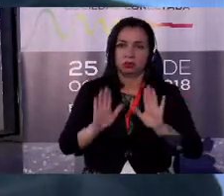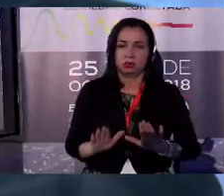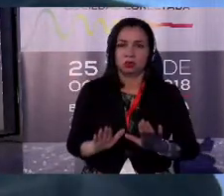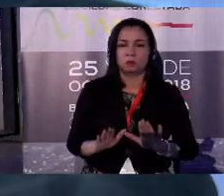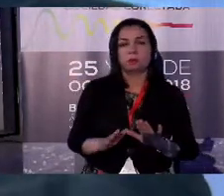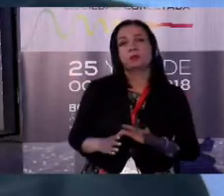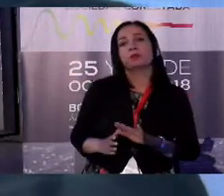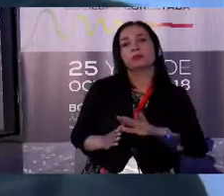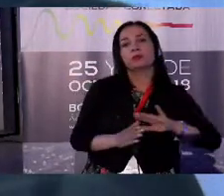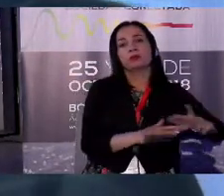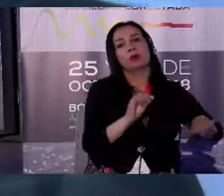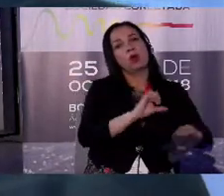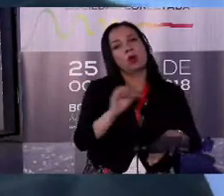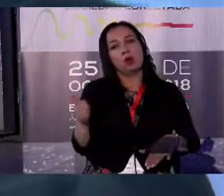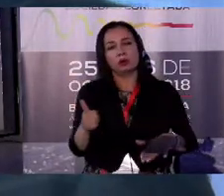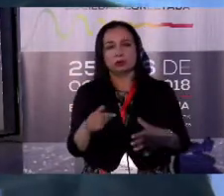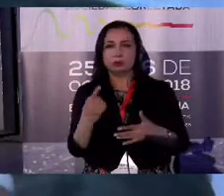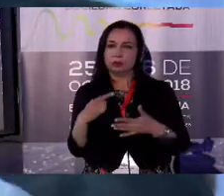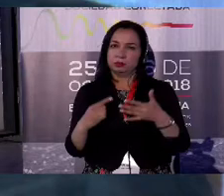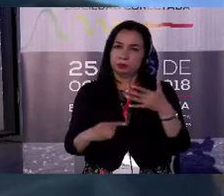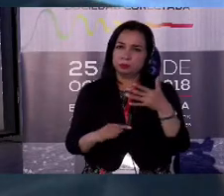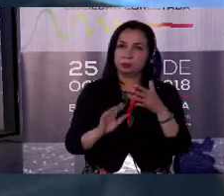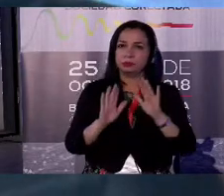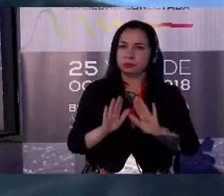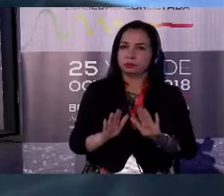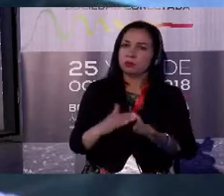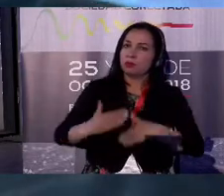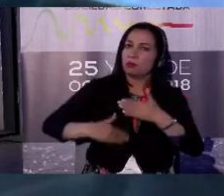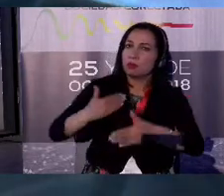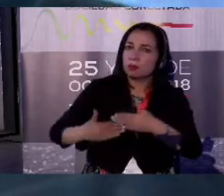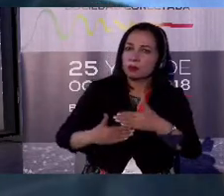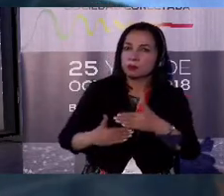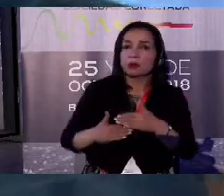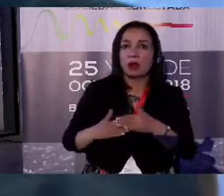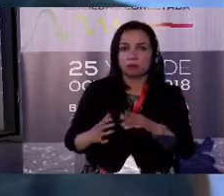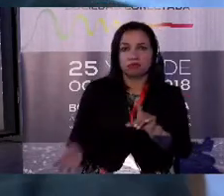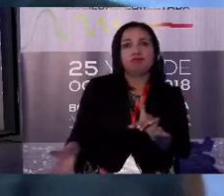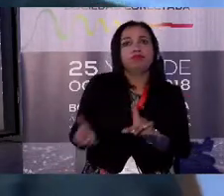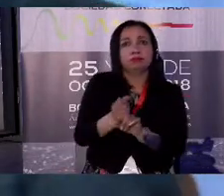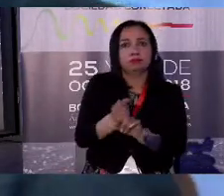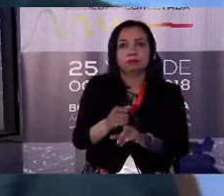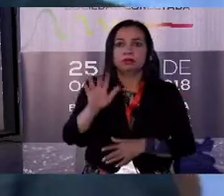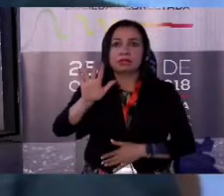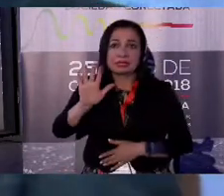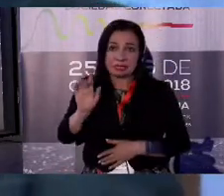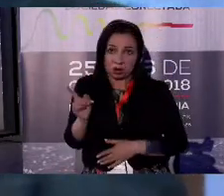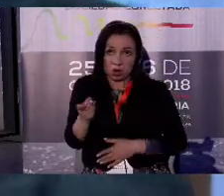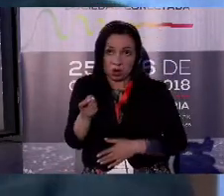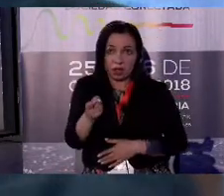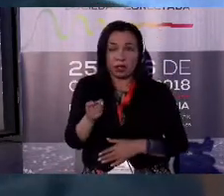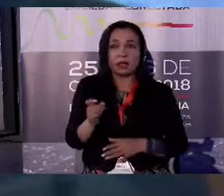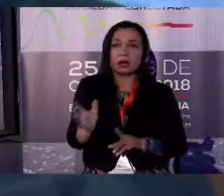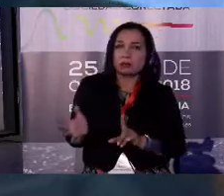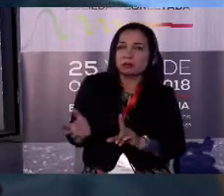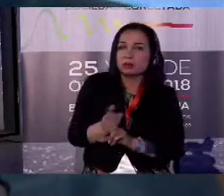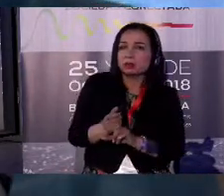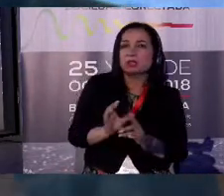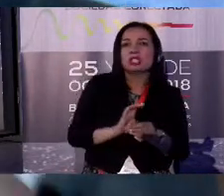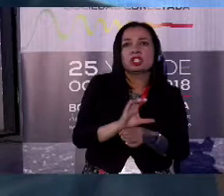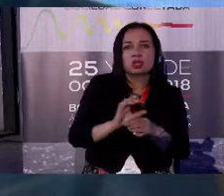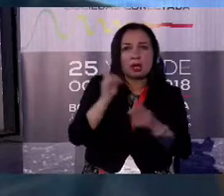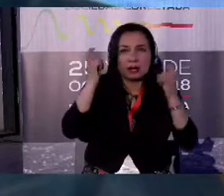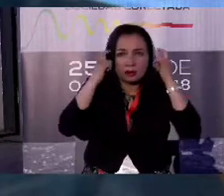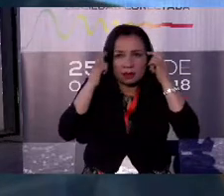aspecto que voy a mencionar, que a medida que nos acercamos a 5G y ciudades inteligentes,